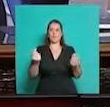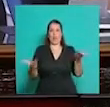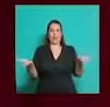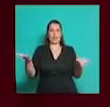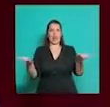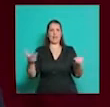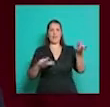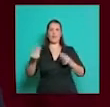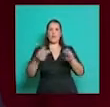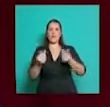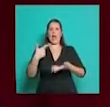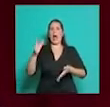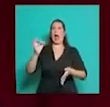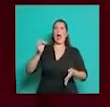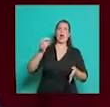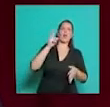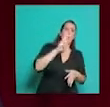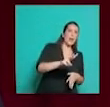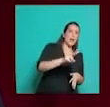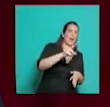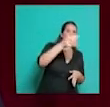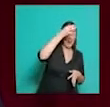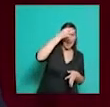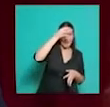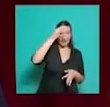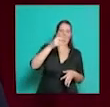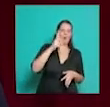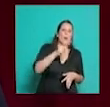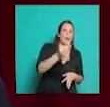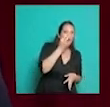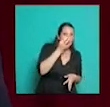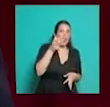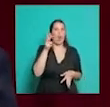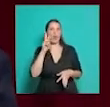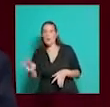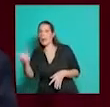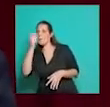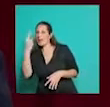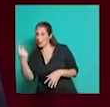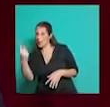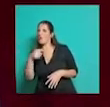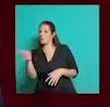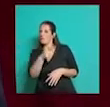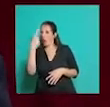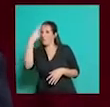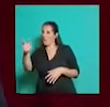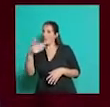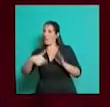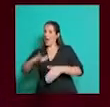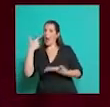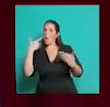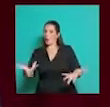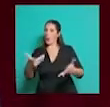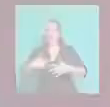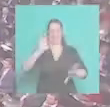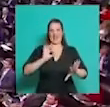El 2018 creo que fue el peor año de nuestra historia, pero sin lugar a dudas también significó un año donde los